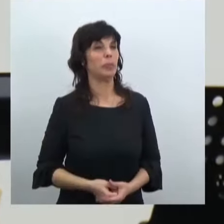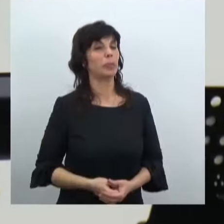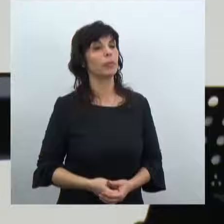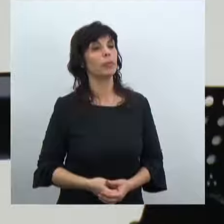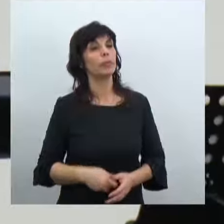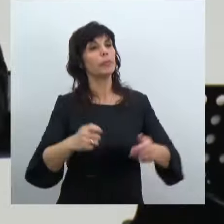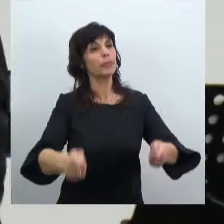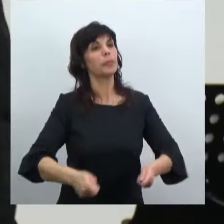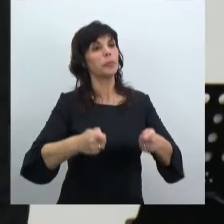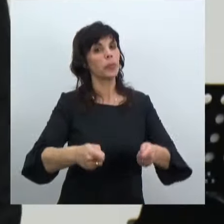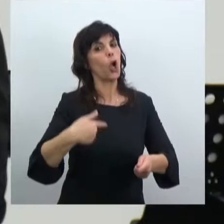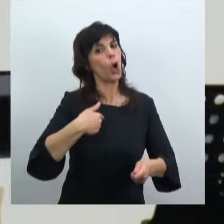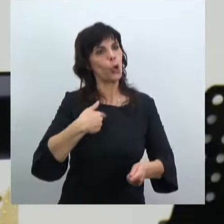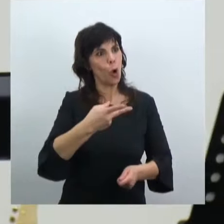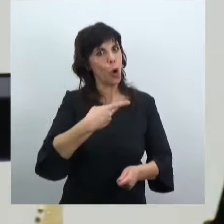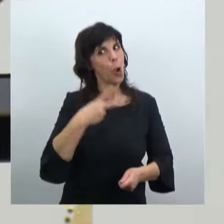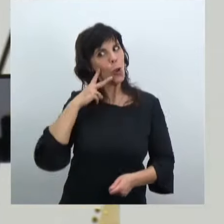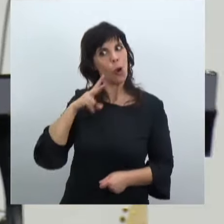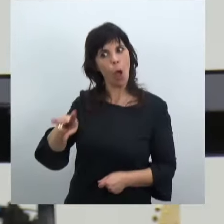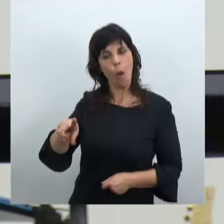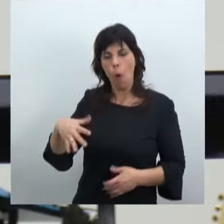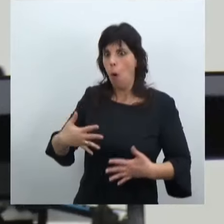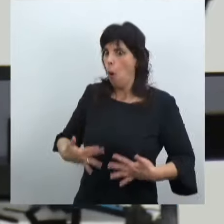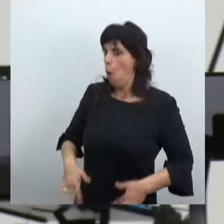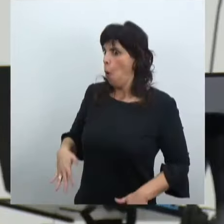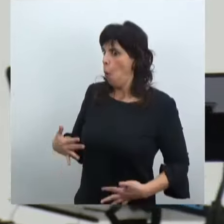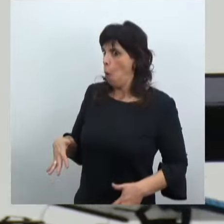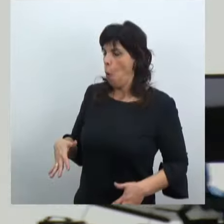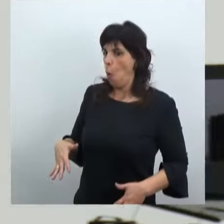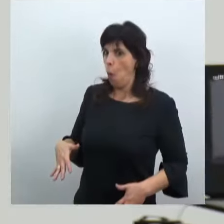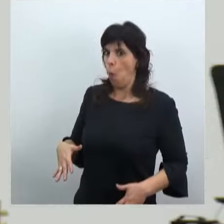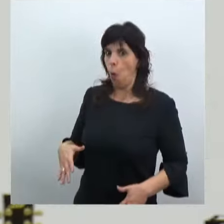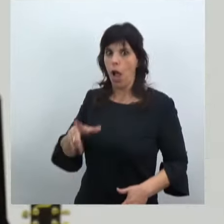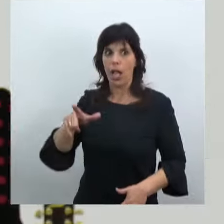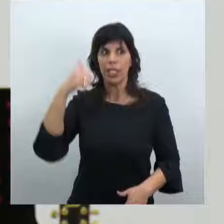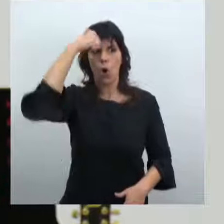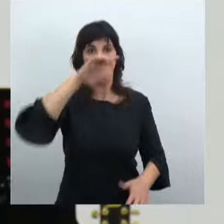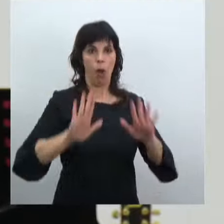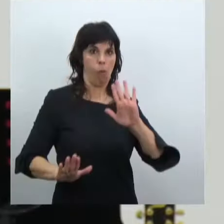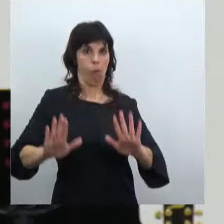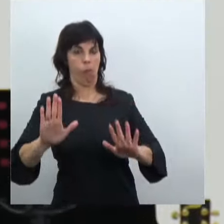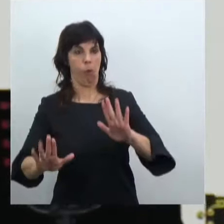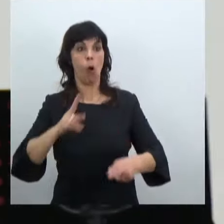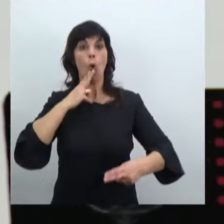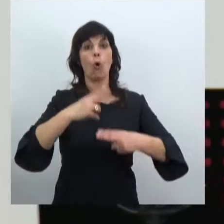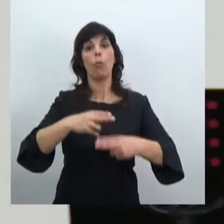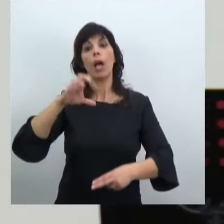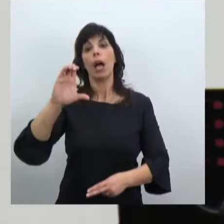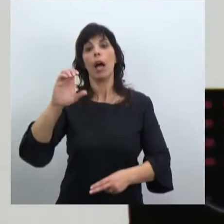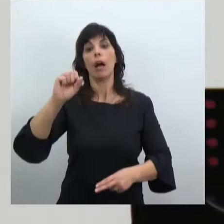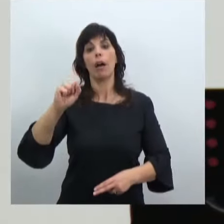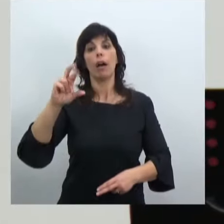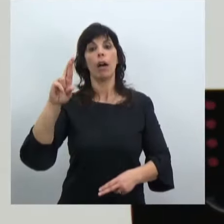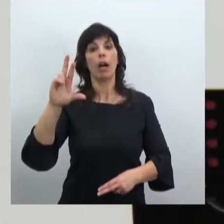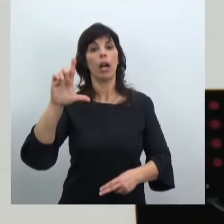Y la pastora y yo lo vimos hace años, y es Carlos Martínez. A ver si tenemos una imagen de Carlos Martínez. Es